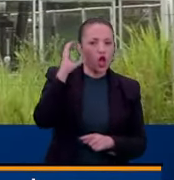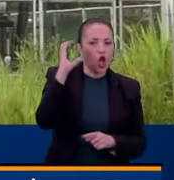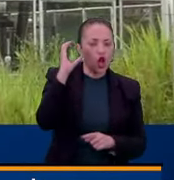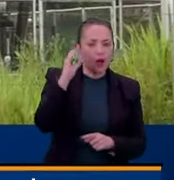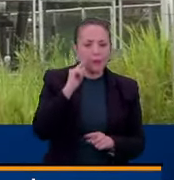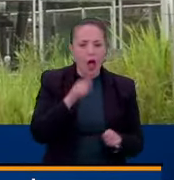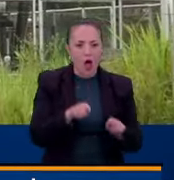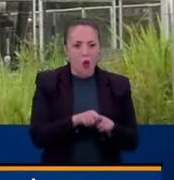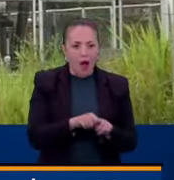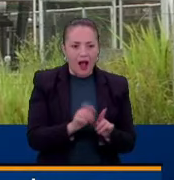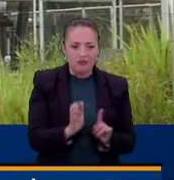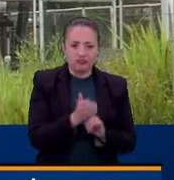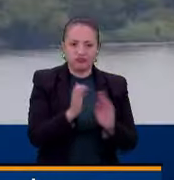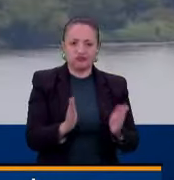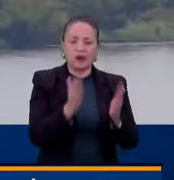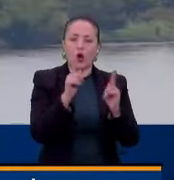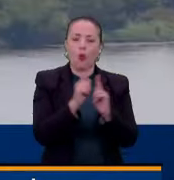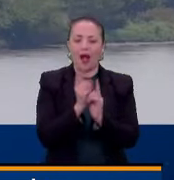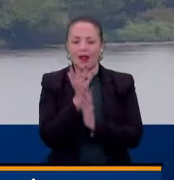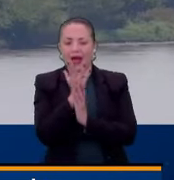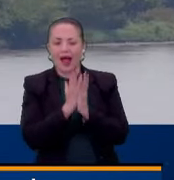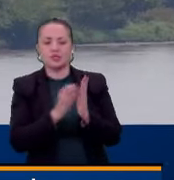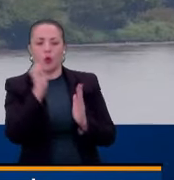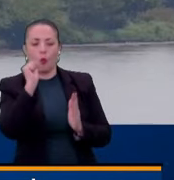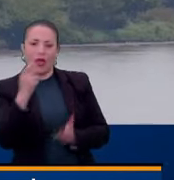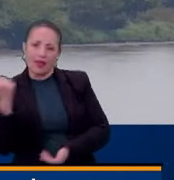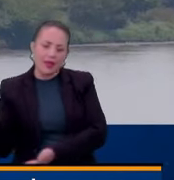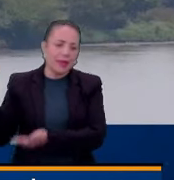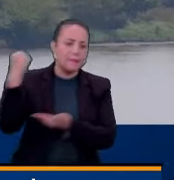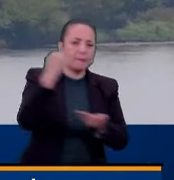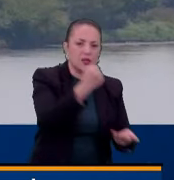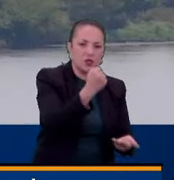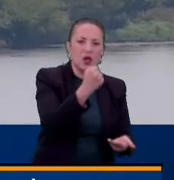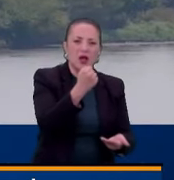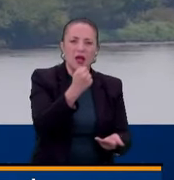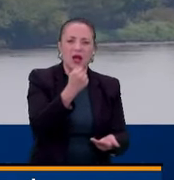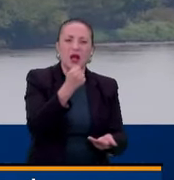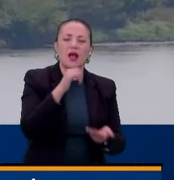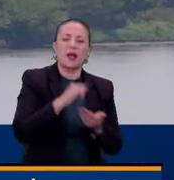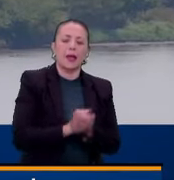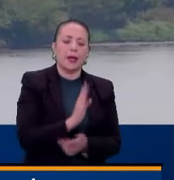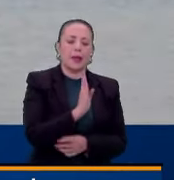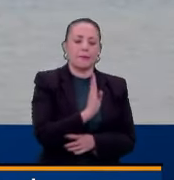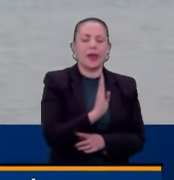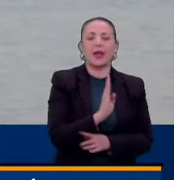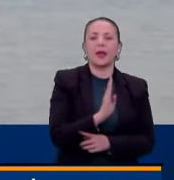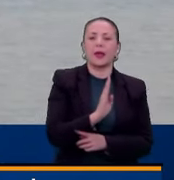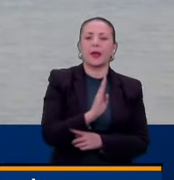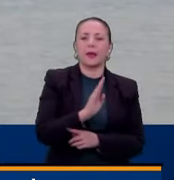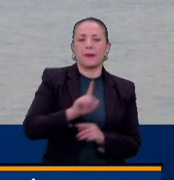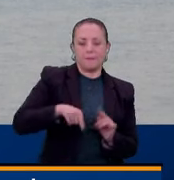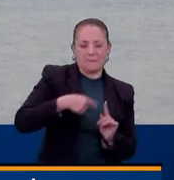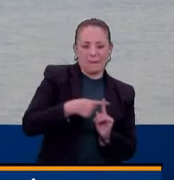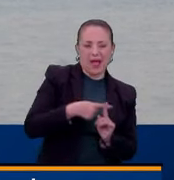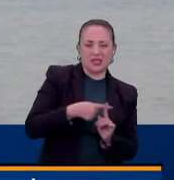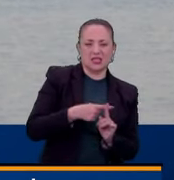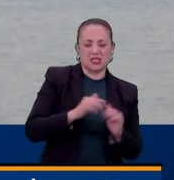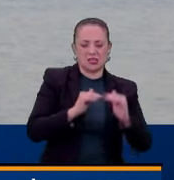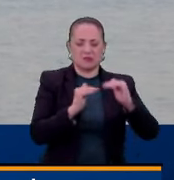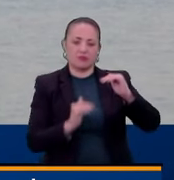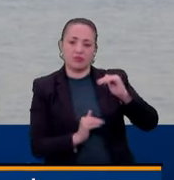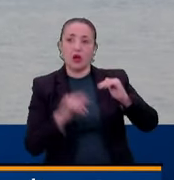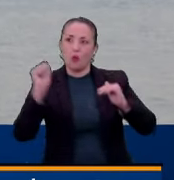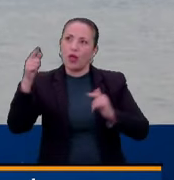Recordemos que la calificación según Standard & Poor's es BB+, que esto es por debajo del grado de inversión. Algunas de esas razones por las que no se